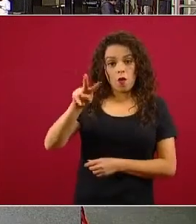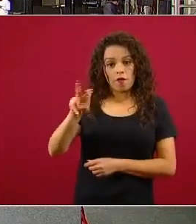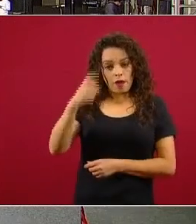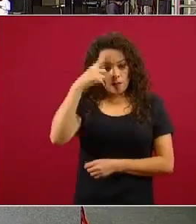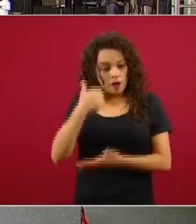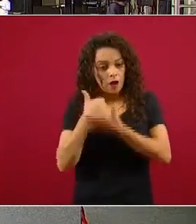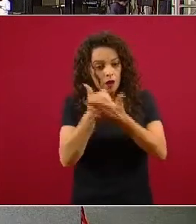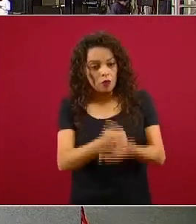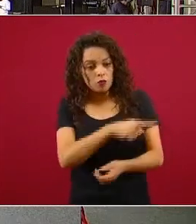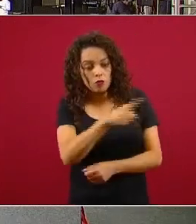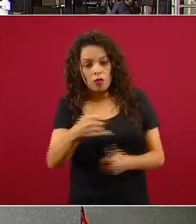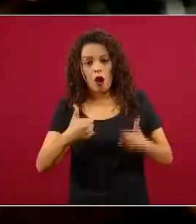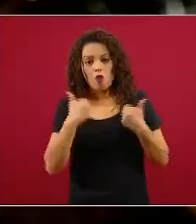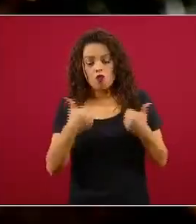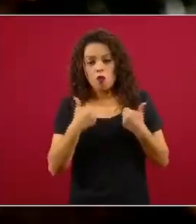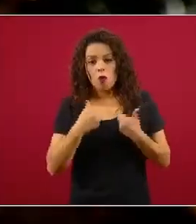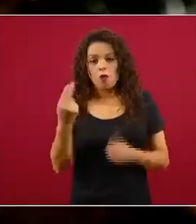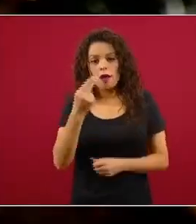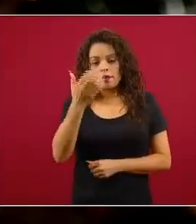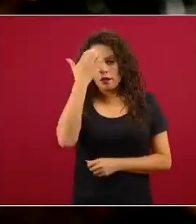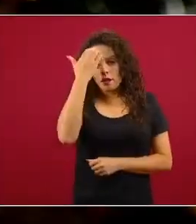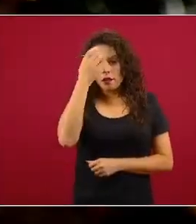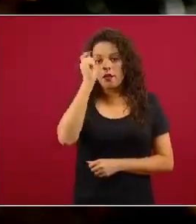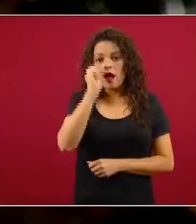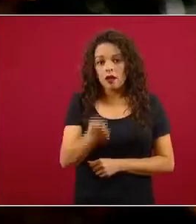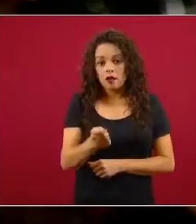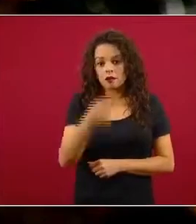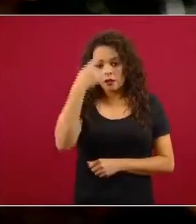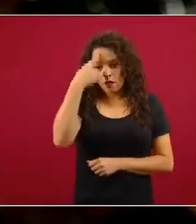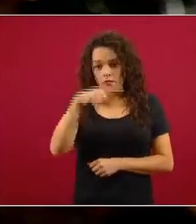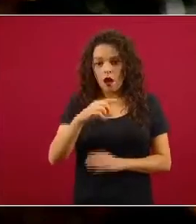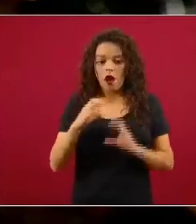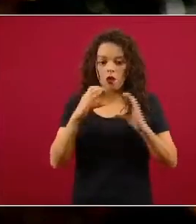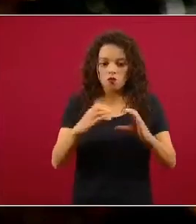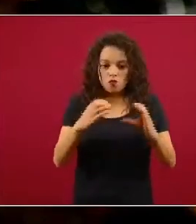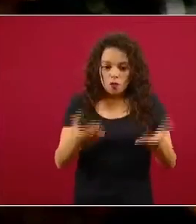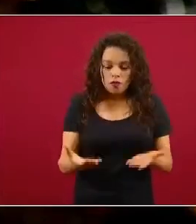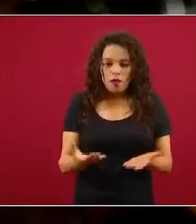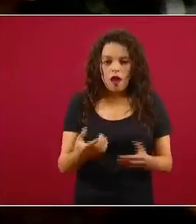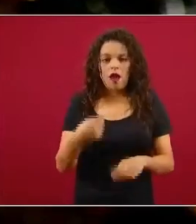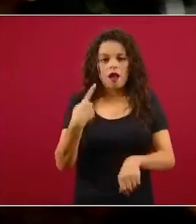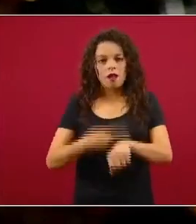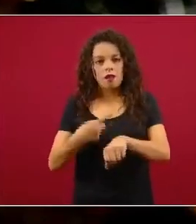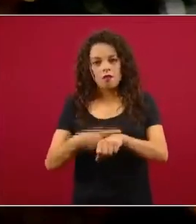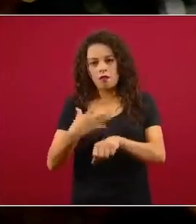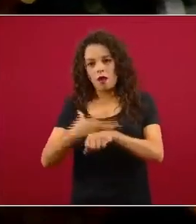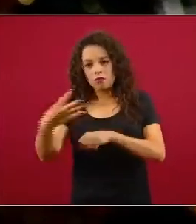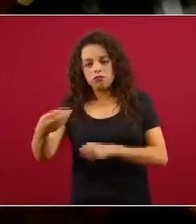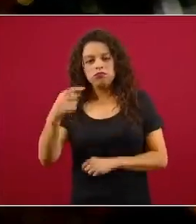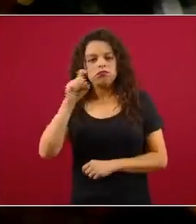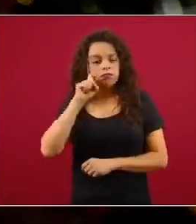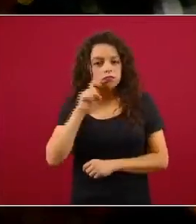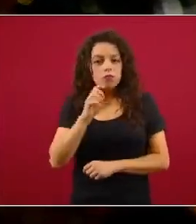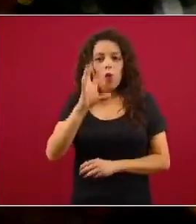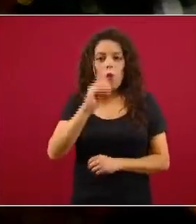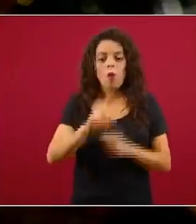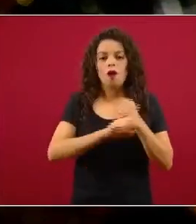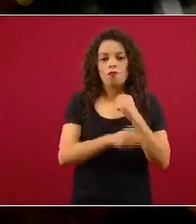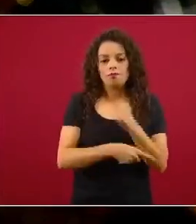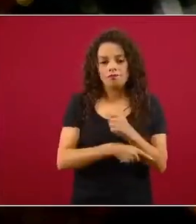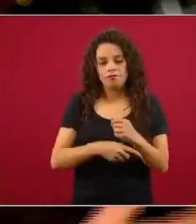los jóvenes a que conozcan los métodos de anticoncepción para evitar las enfermedades de transmisión sexual, embarazos